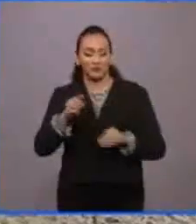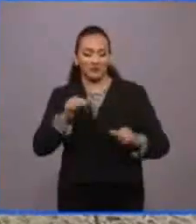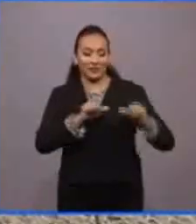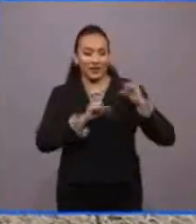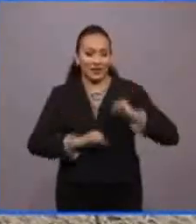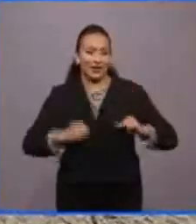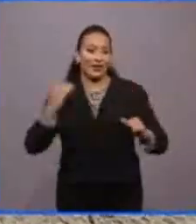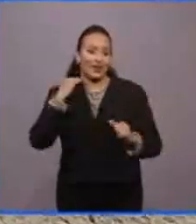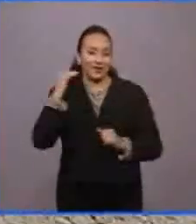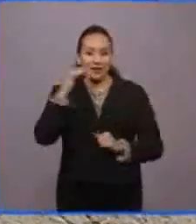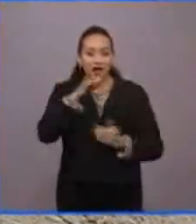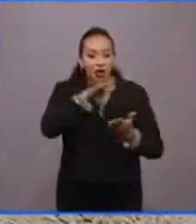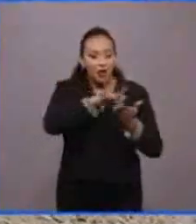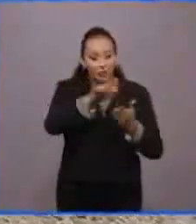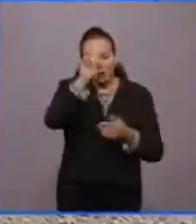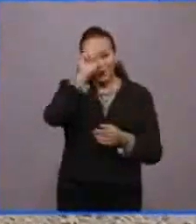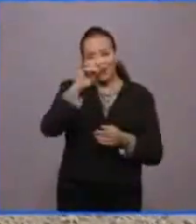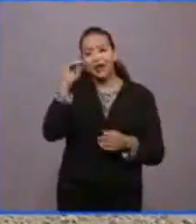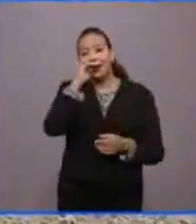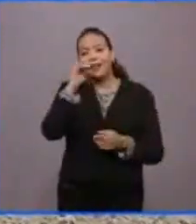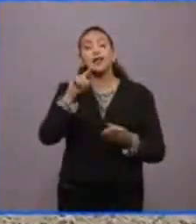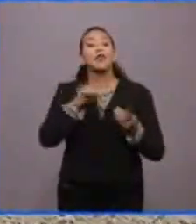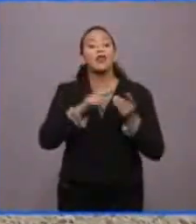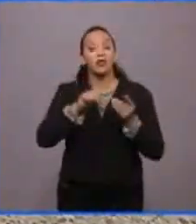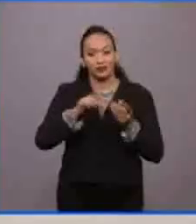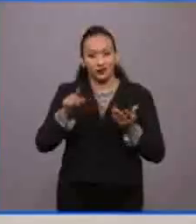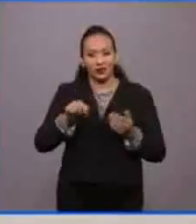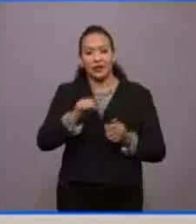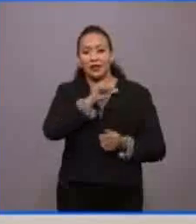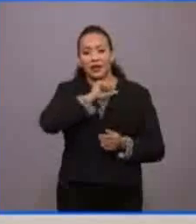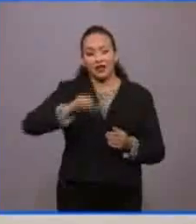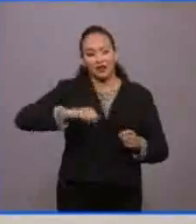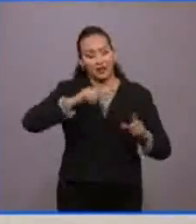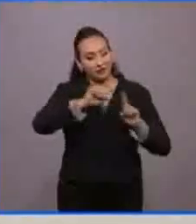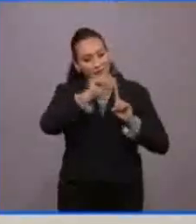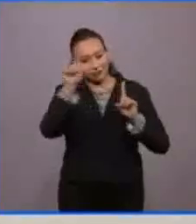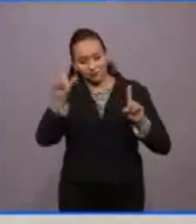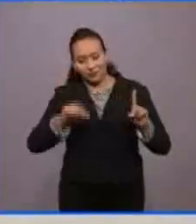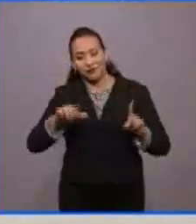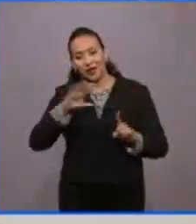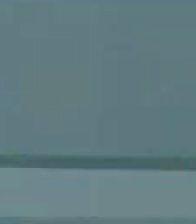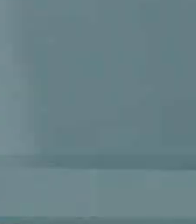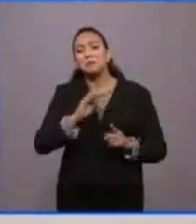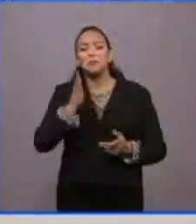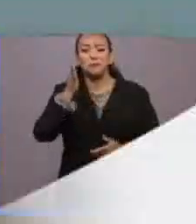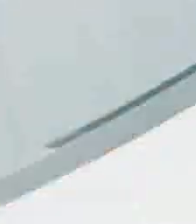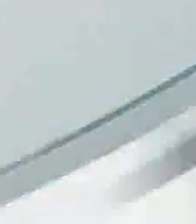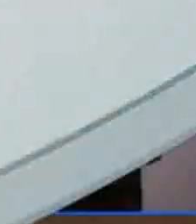asesoría y orientación gratuita en sus delegaciones ubicadas en todo el país.